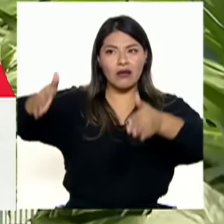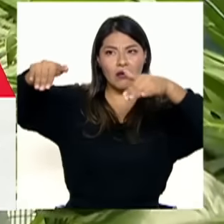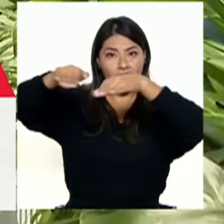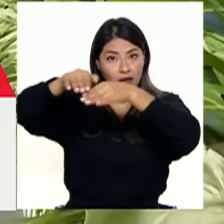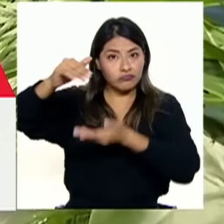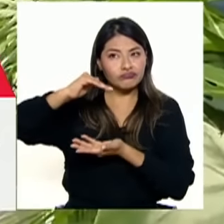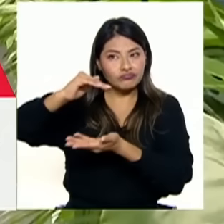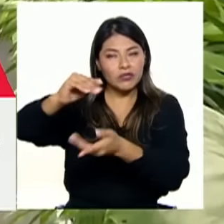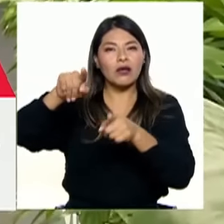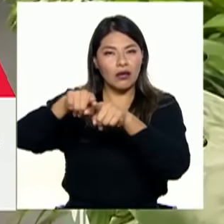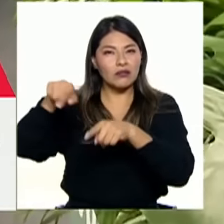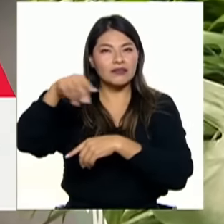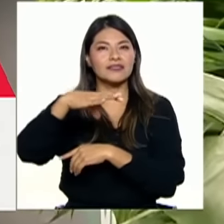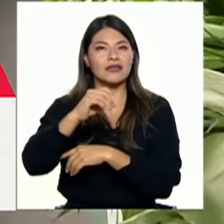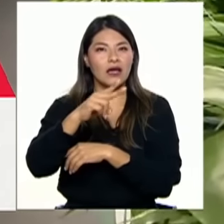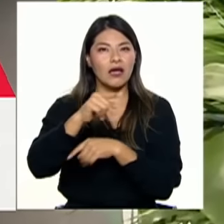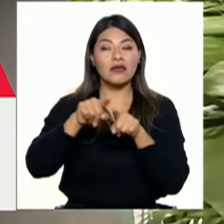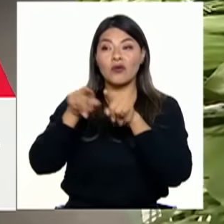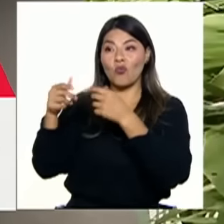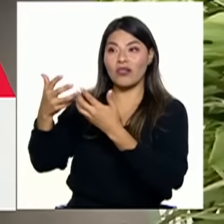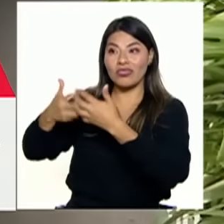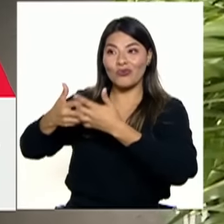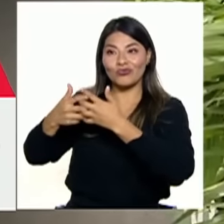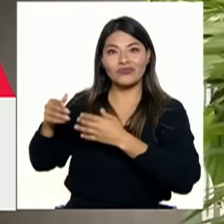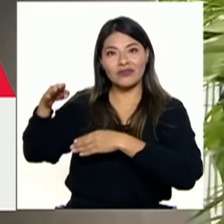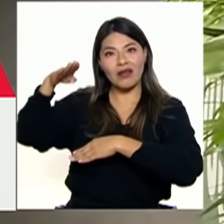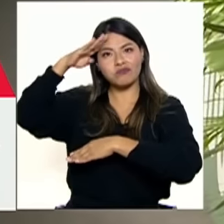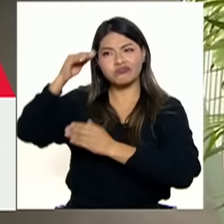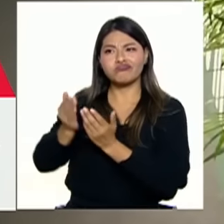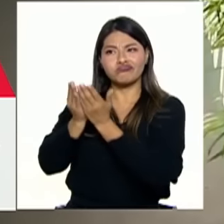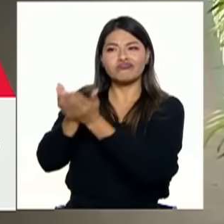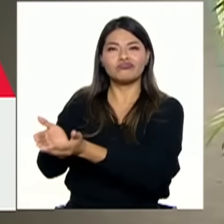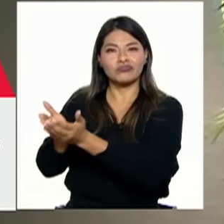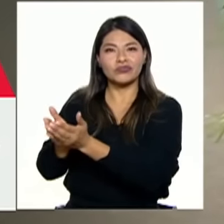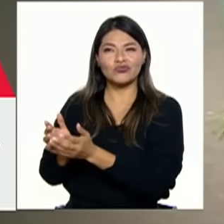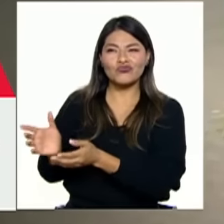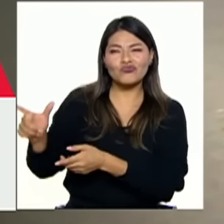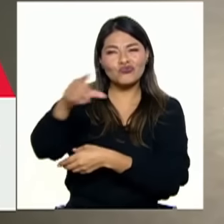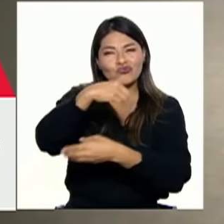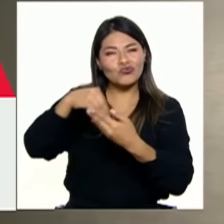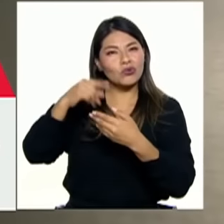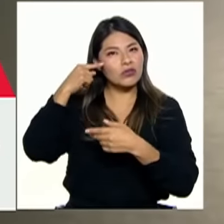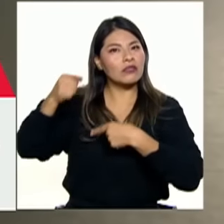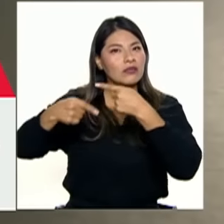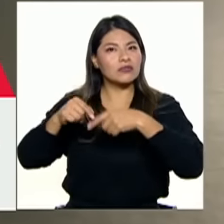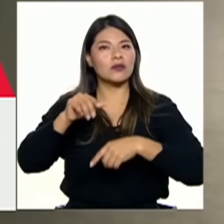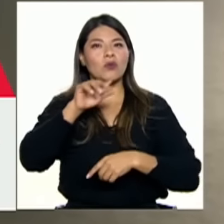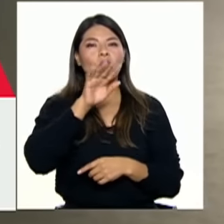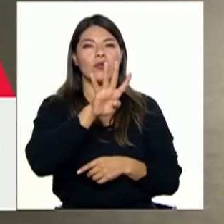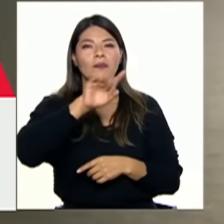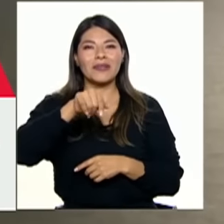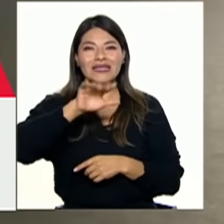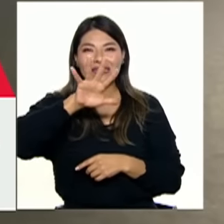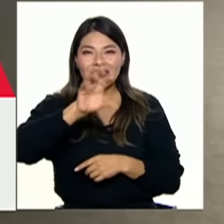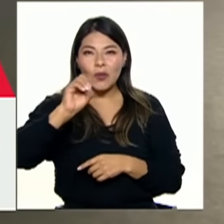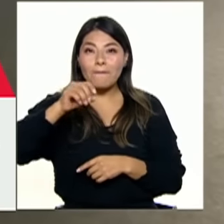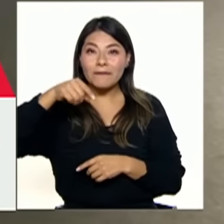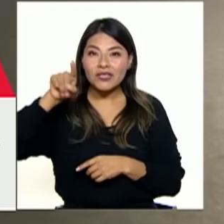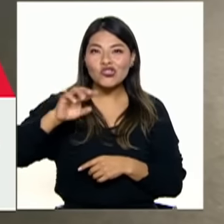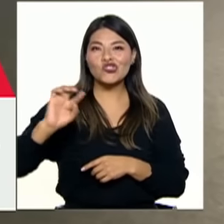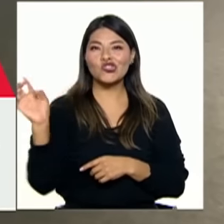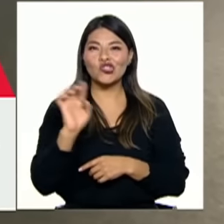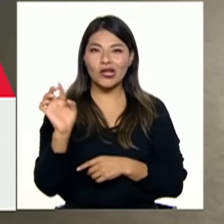que el impacto económico del puerto de Chancay generará 4.500 millones de dólares americanos en ingresos anuales